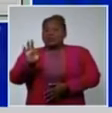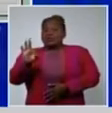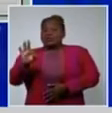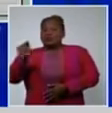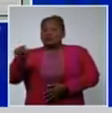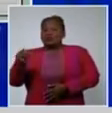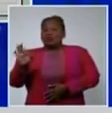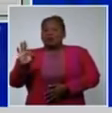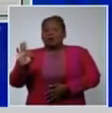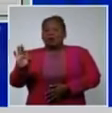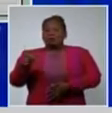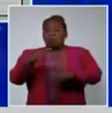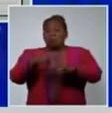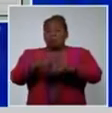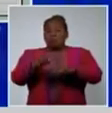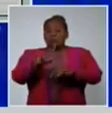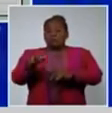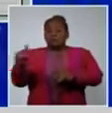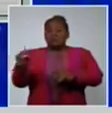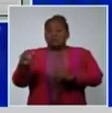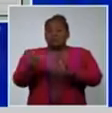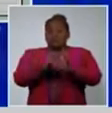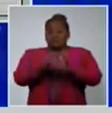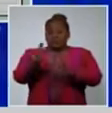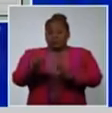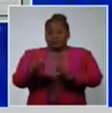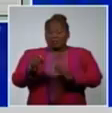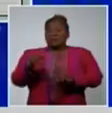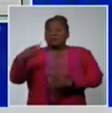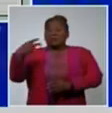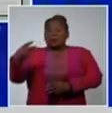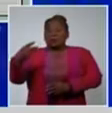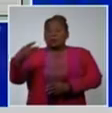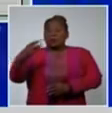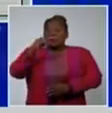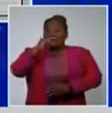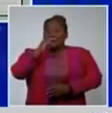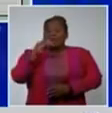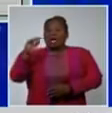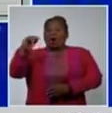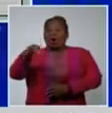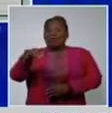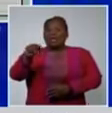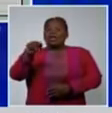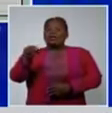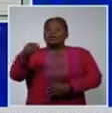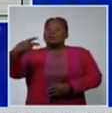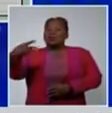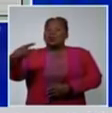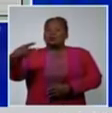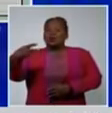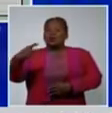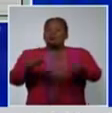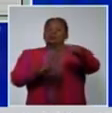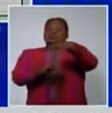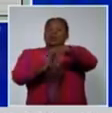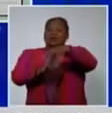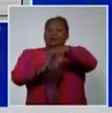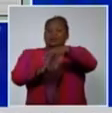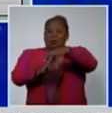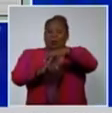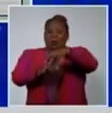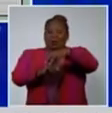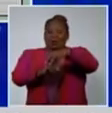habitantes la sigue la demanda y decir san cristóbal en la afectación y